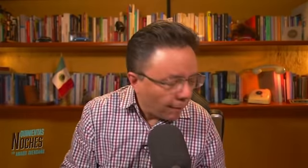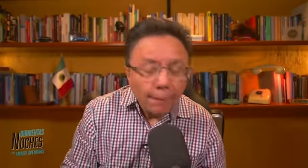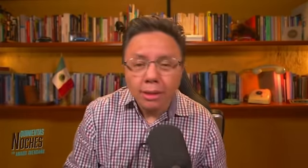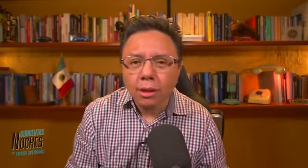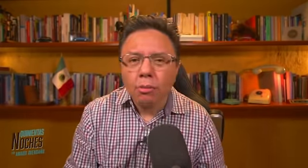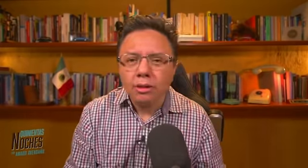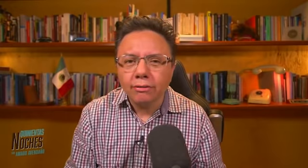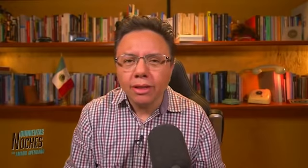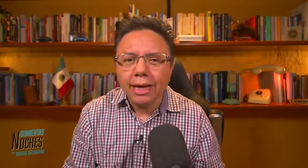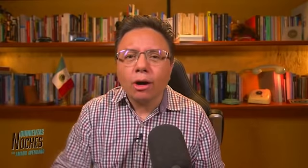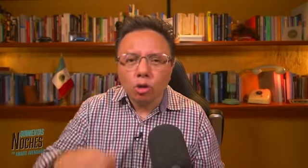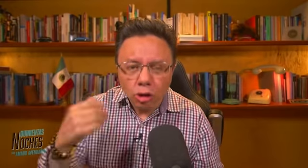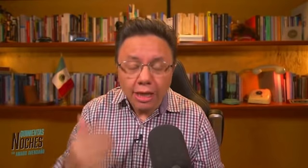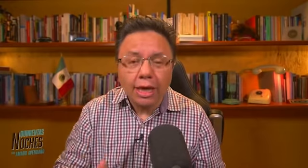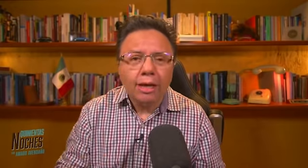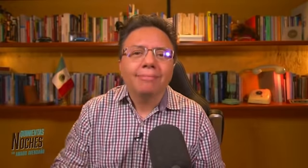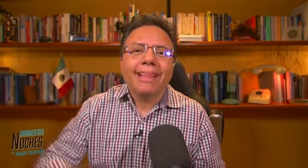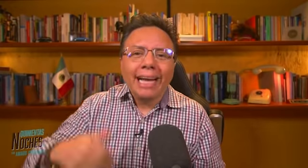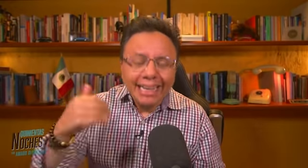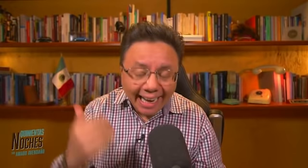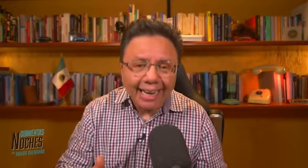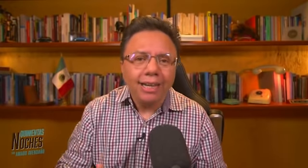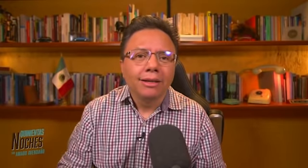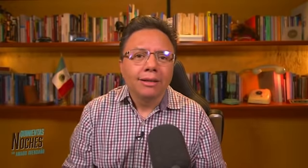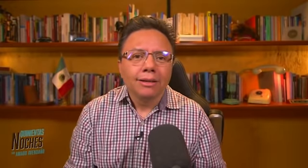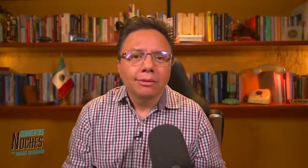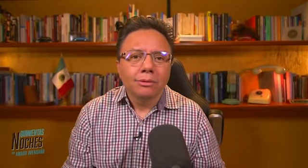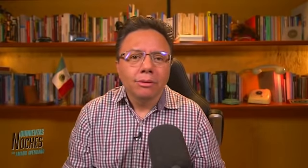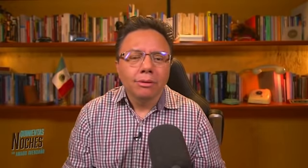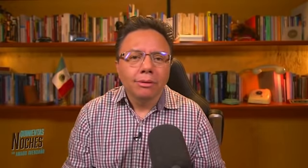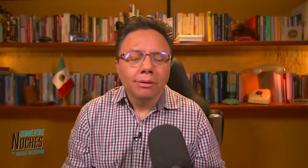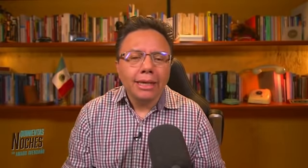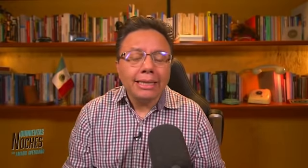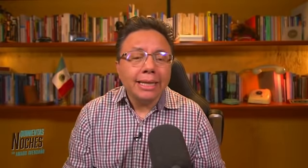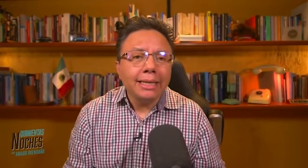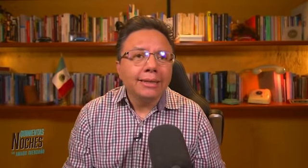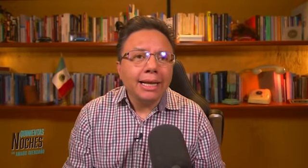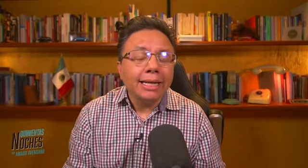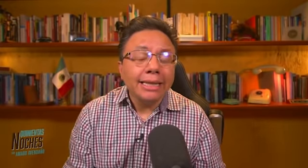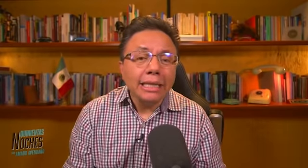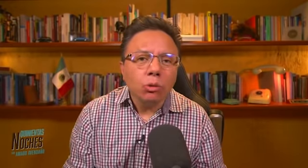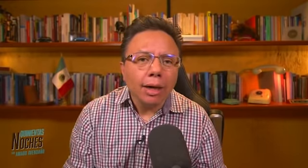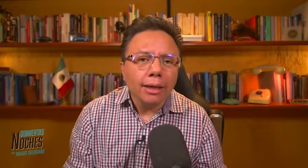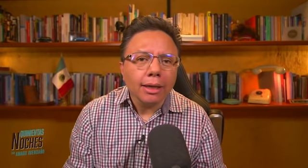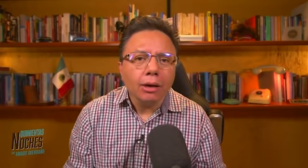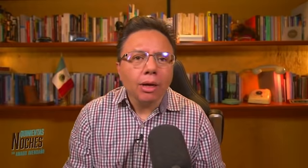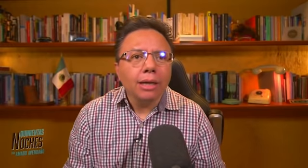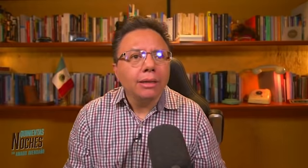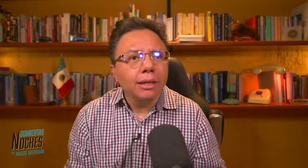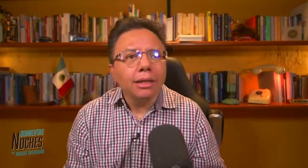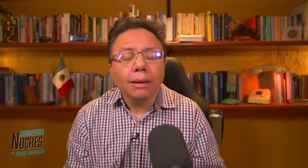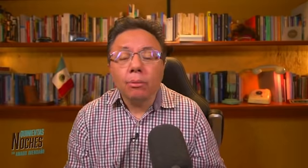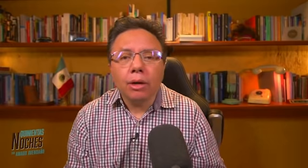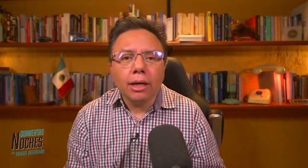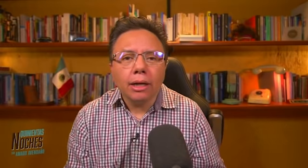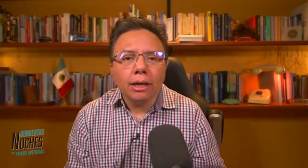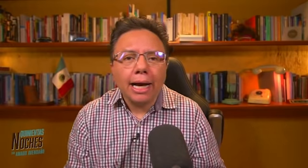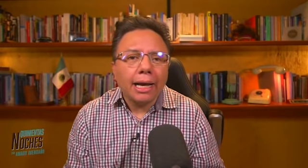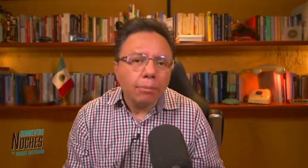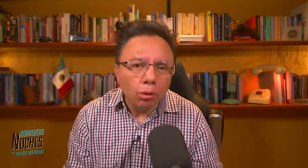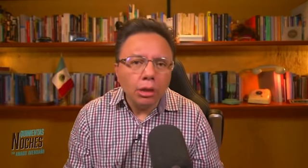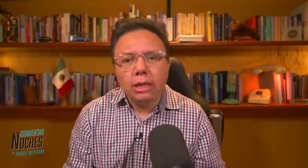de Dios, una empresa como la CFE, tan jodida, tan cara, ¿no? Y tan anticuada que ahora le tienen que